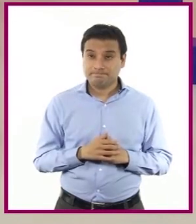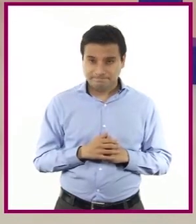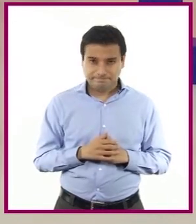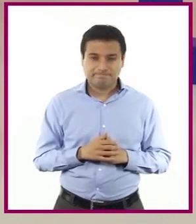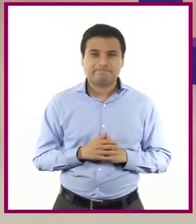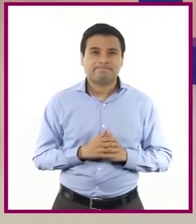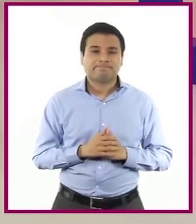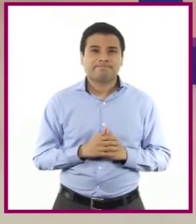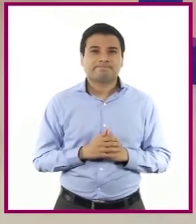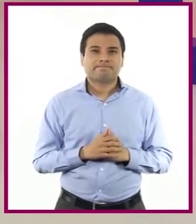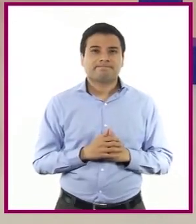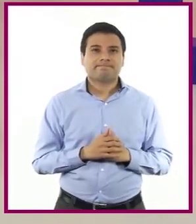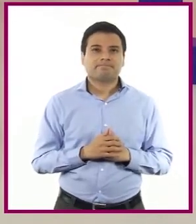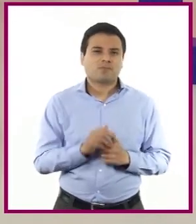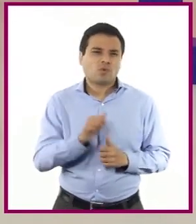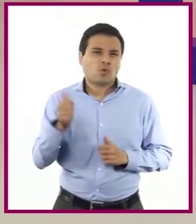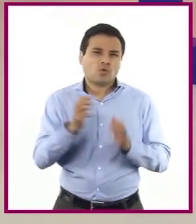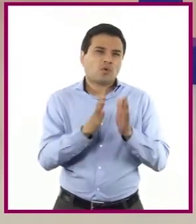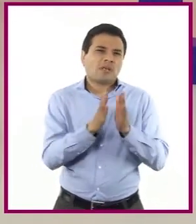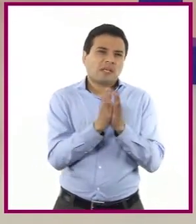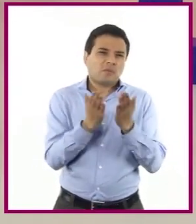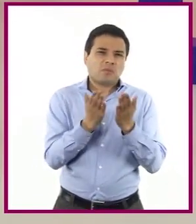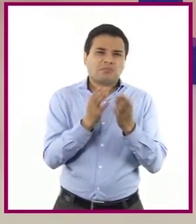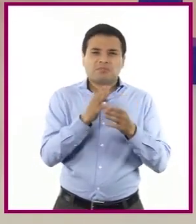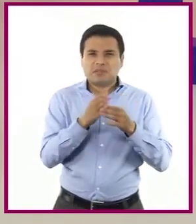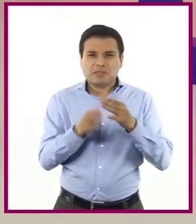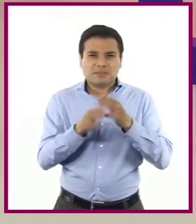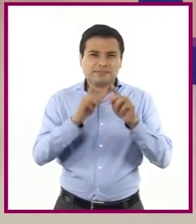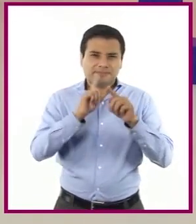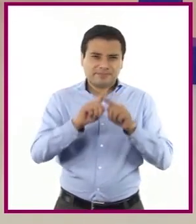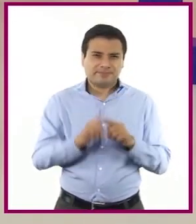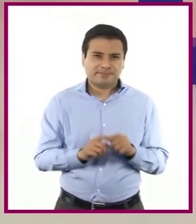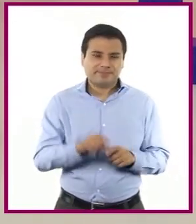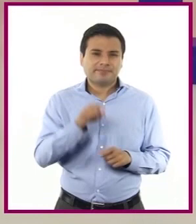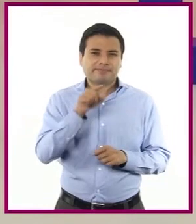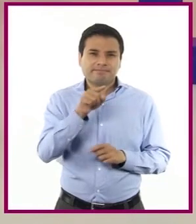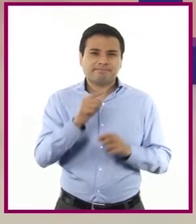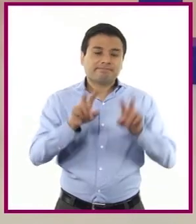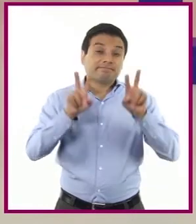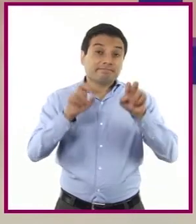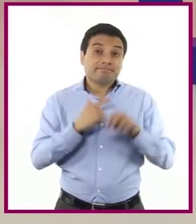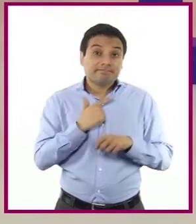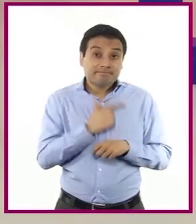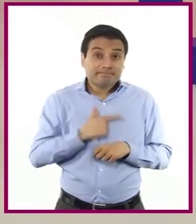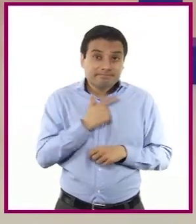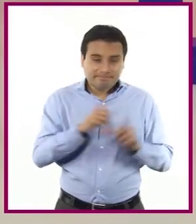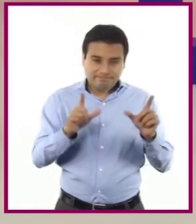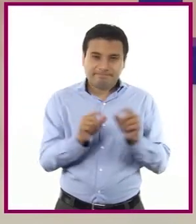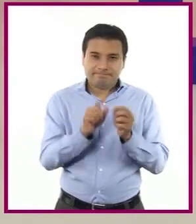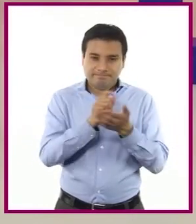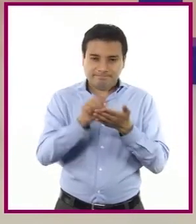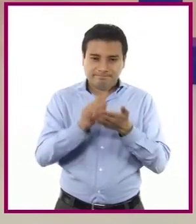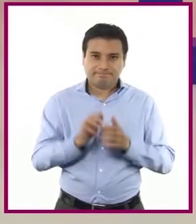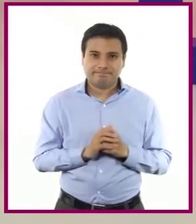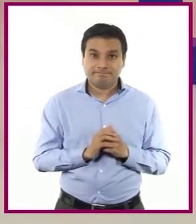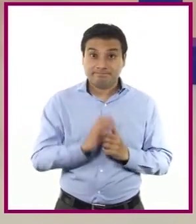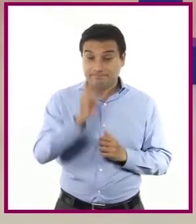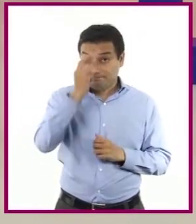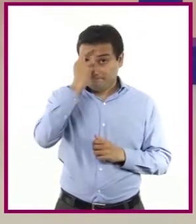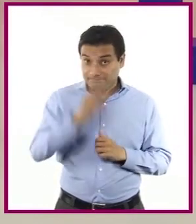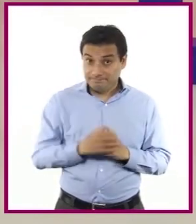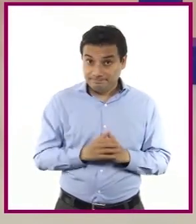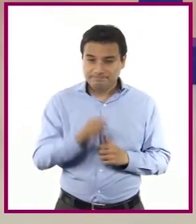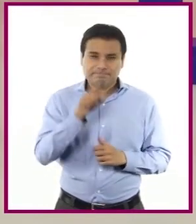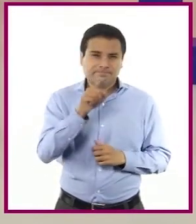libros de las demás asignaturas y elaborar resúmenes de temas que les llamen la atención. Recuerden que pueden ampliar su información